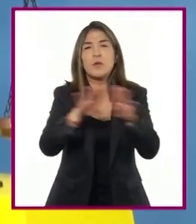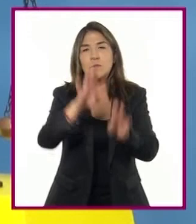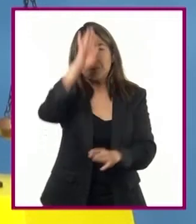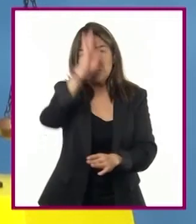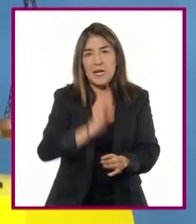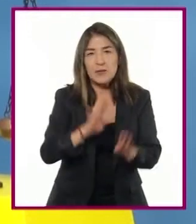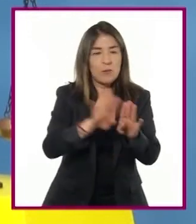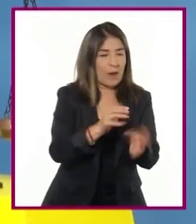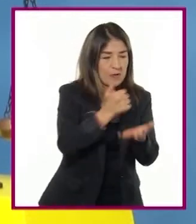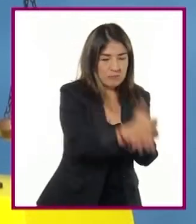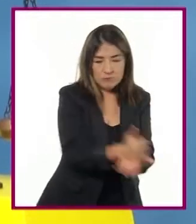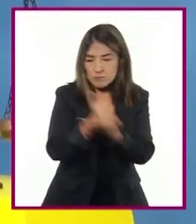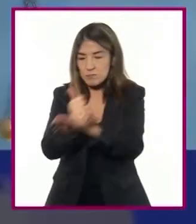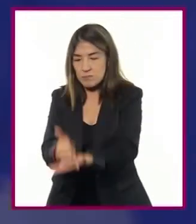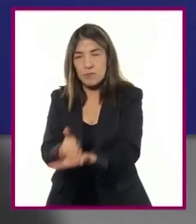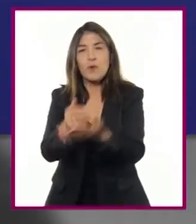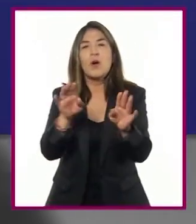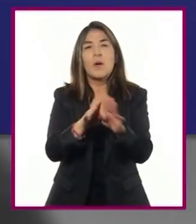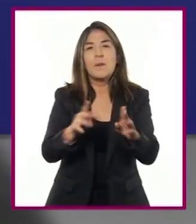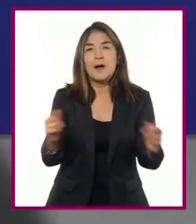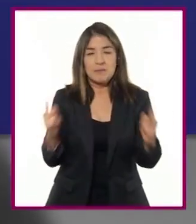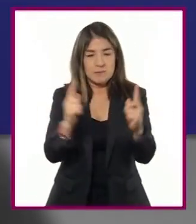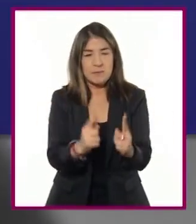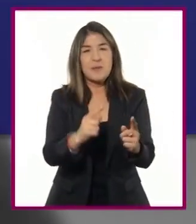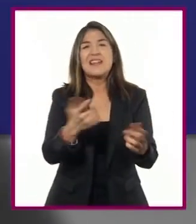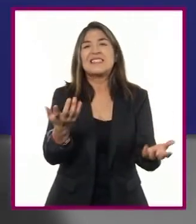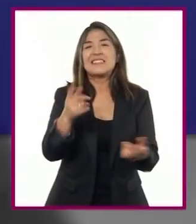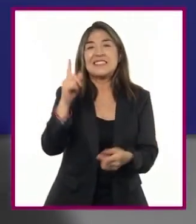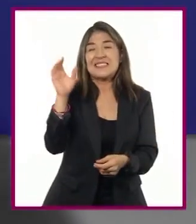las personas involucradas tienen